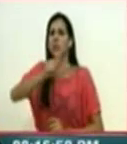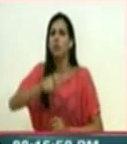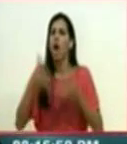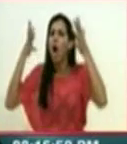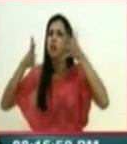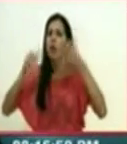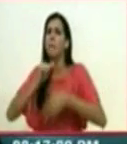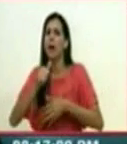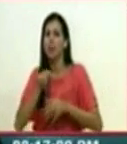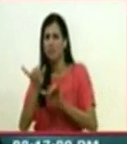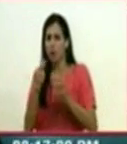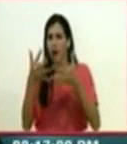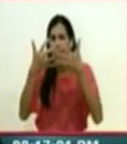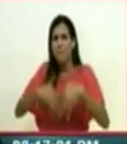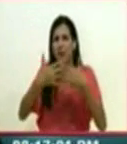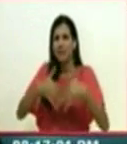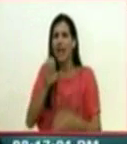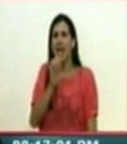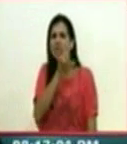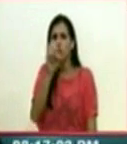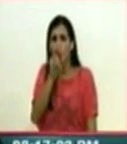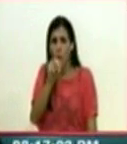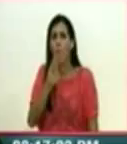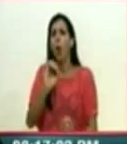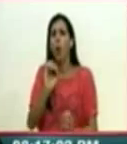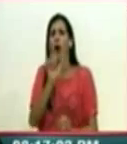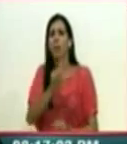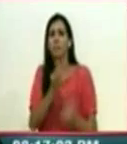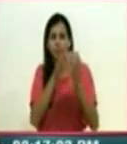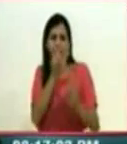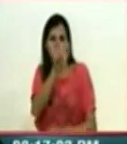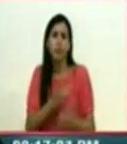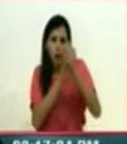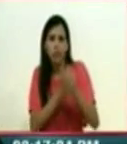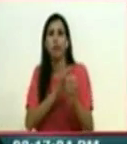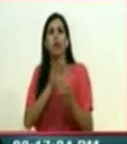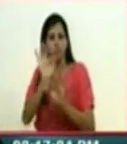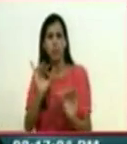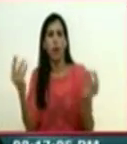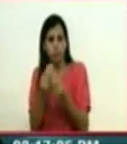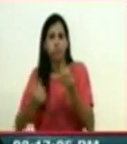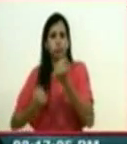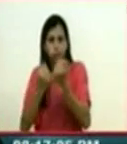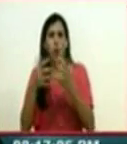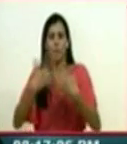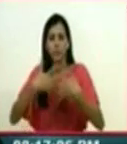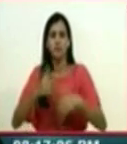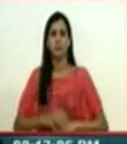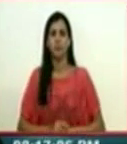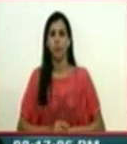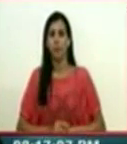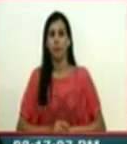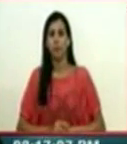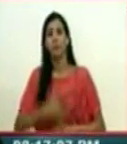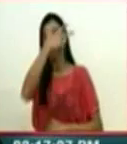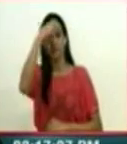de la ExxonMobil y de los funcionarios comprados por la ExxonMobil. La República Bolivariana de Venezuela emitió un comunicado